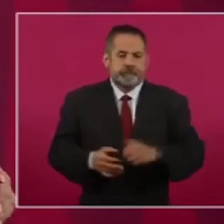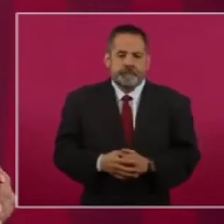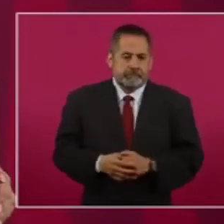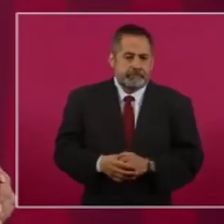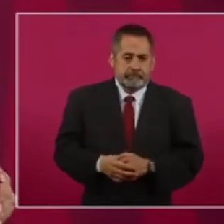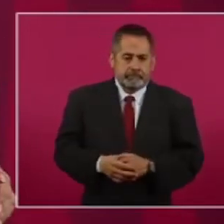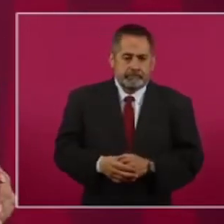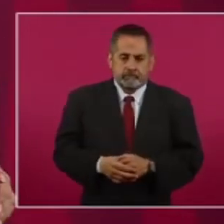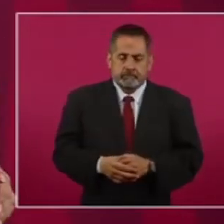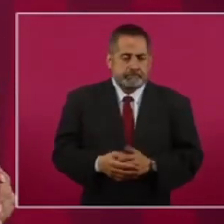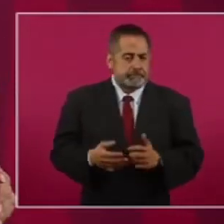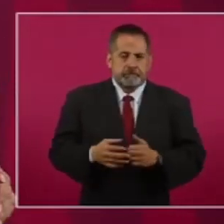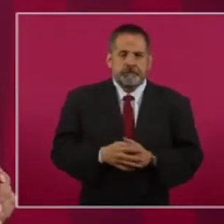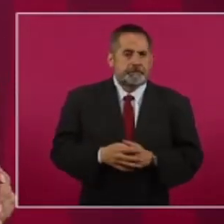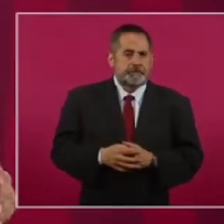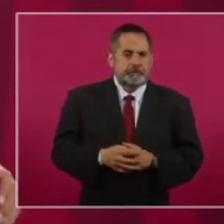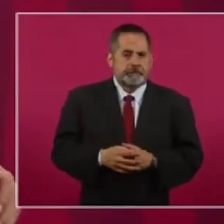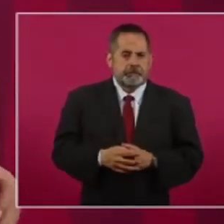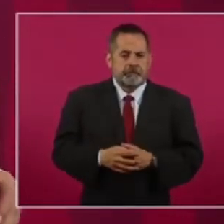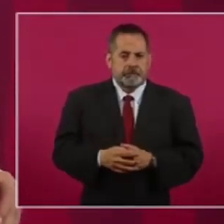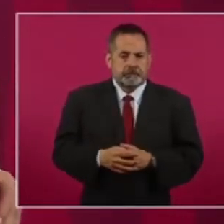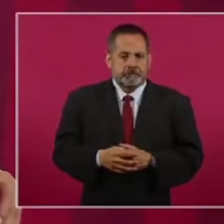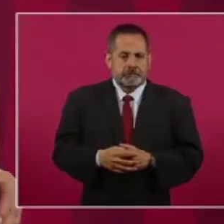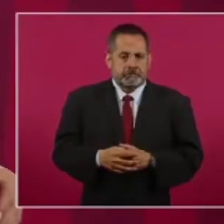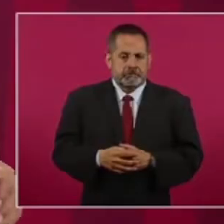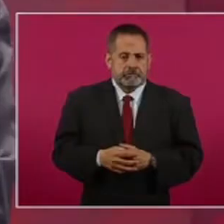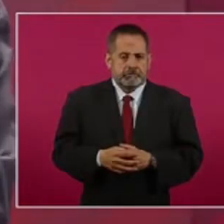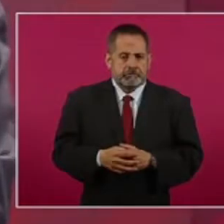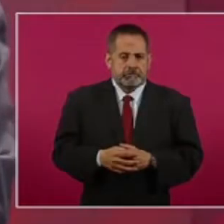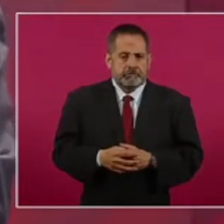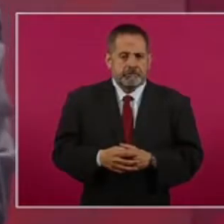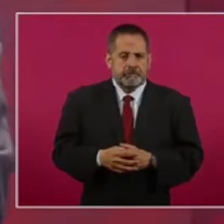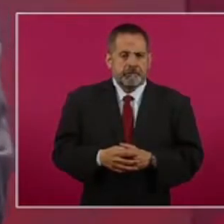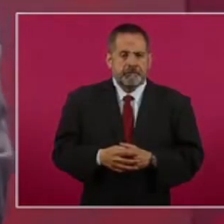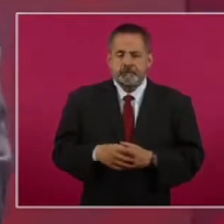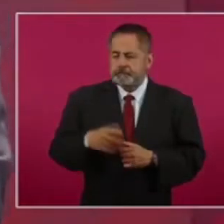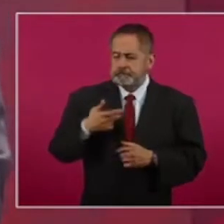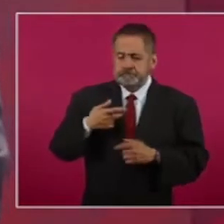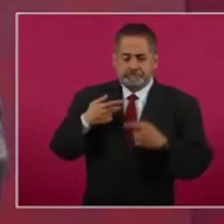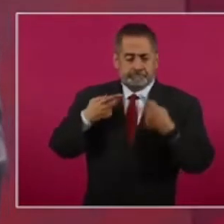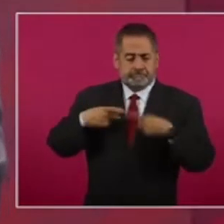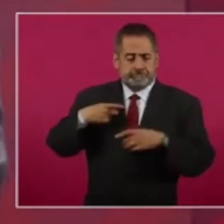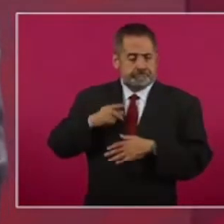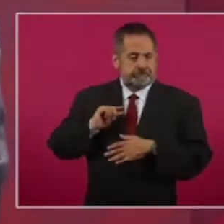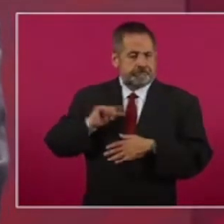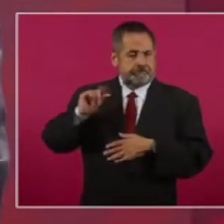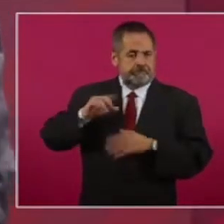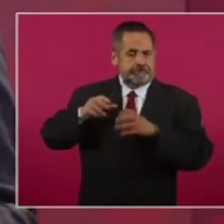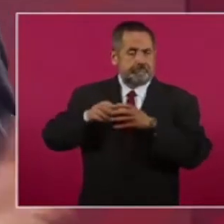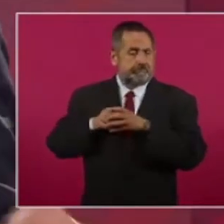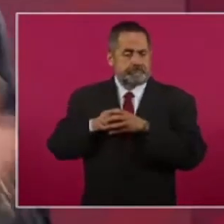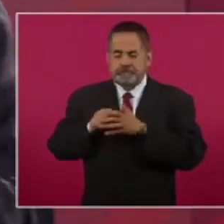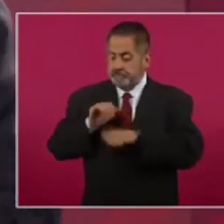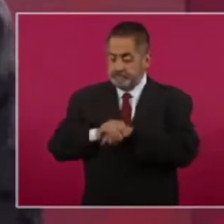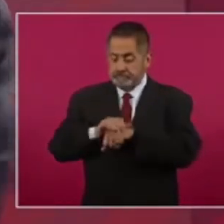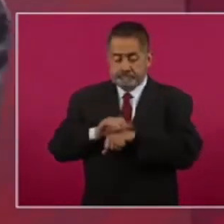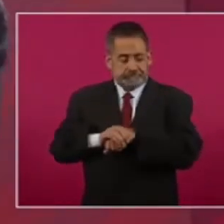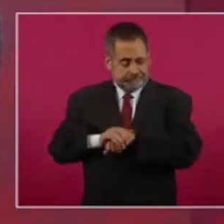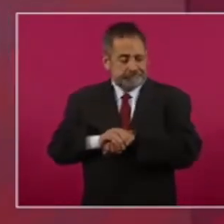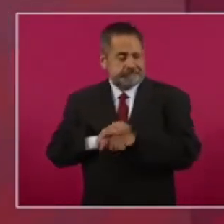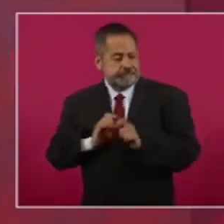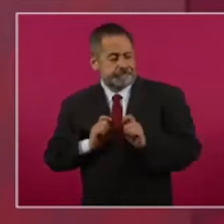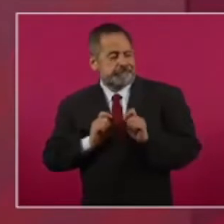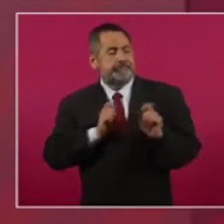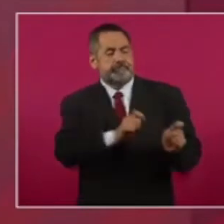a la gente más cercana, a los amigos, ya se sabía que el que iba